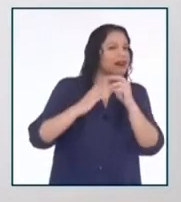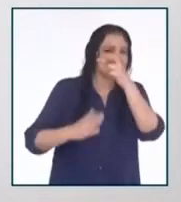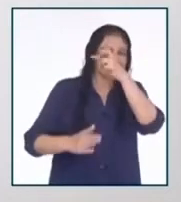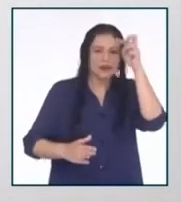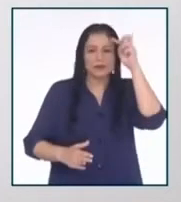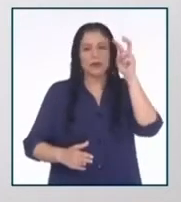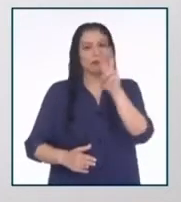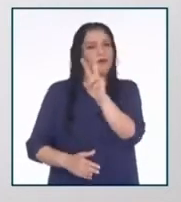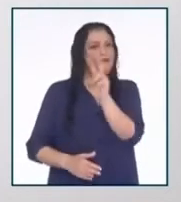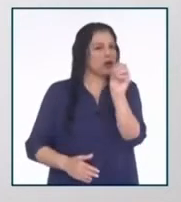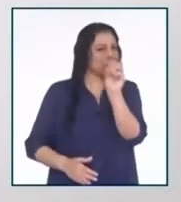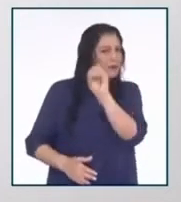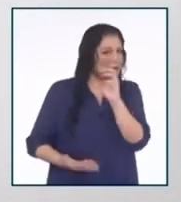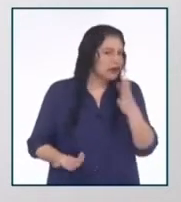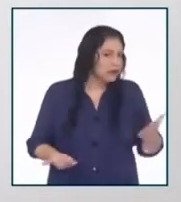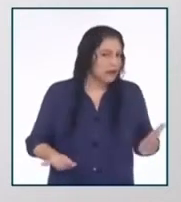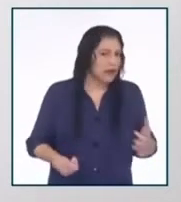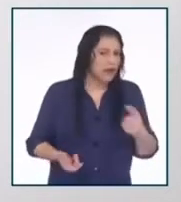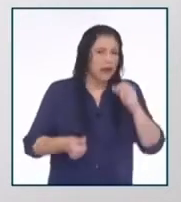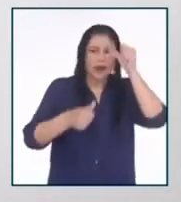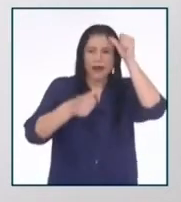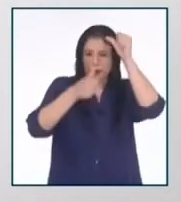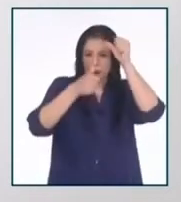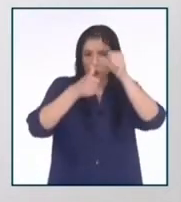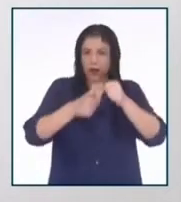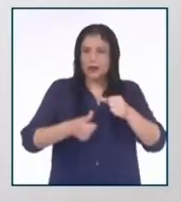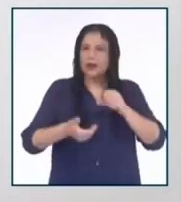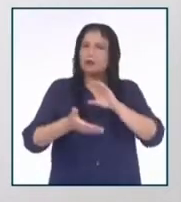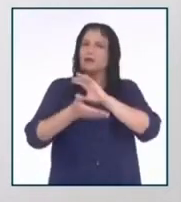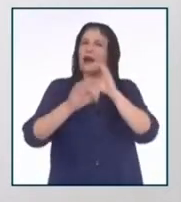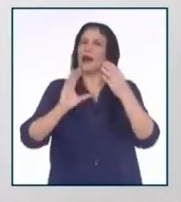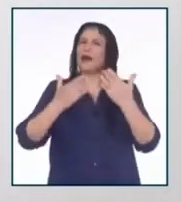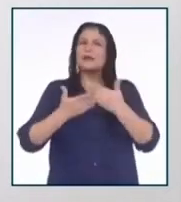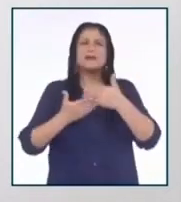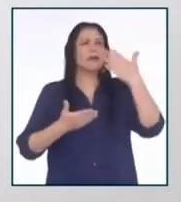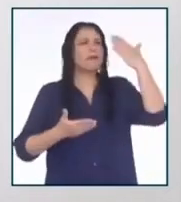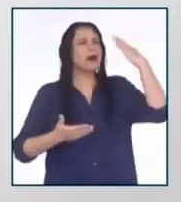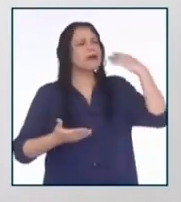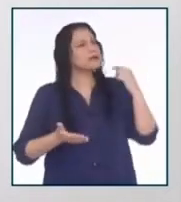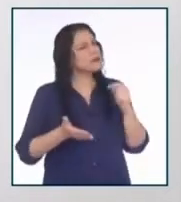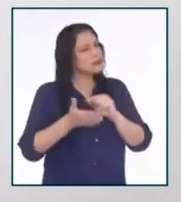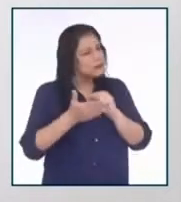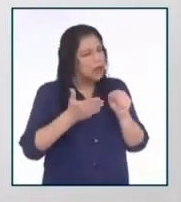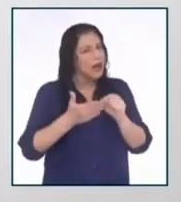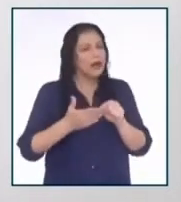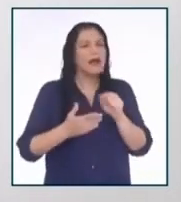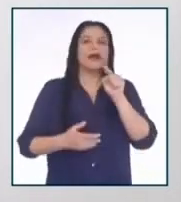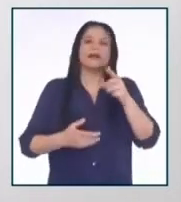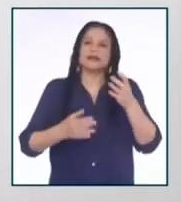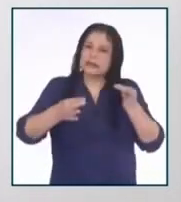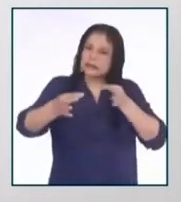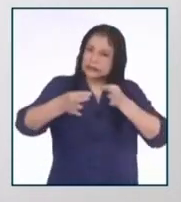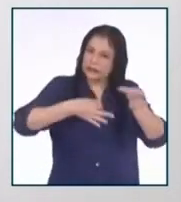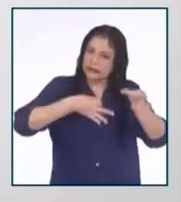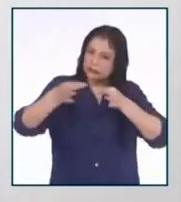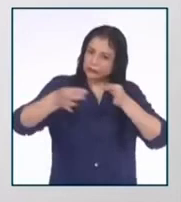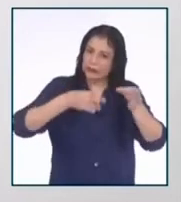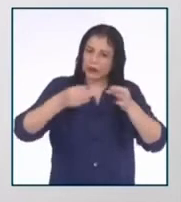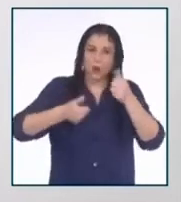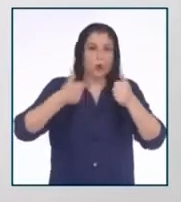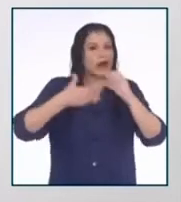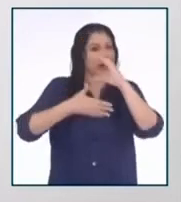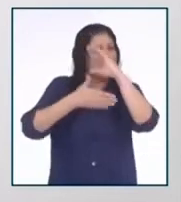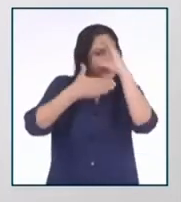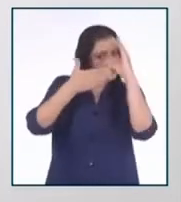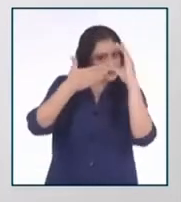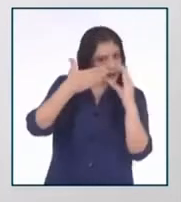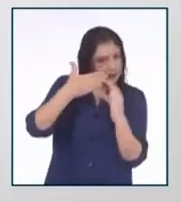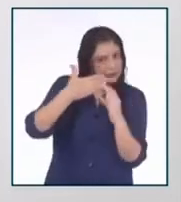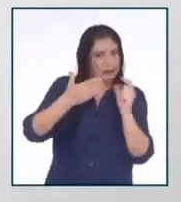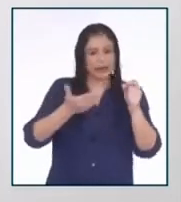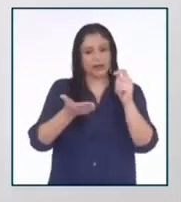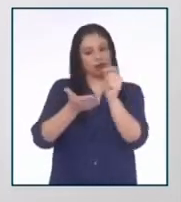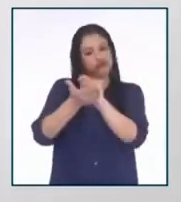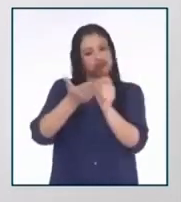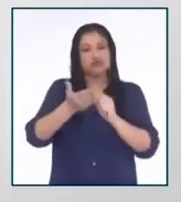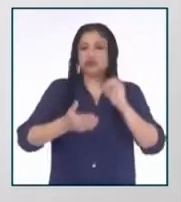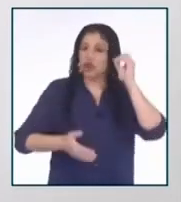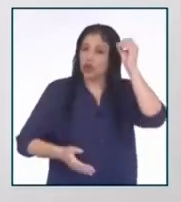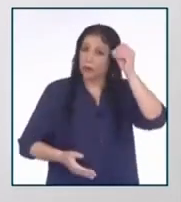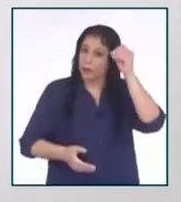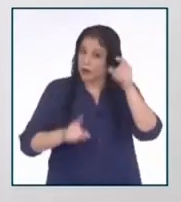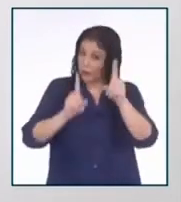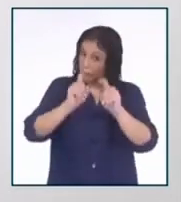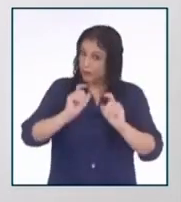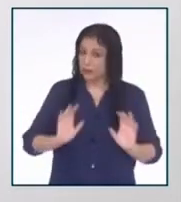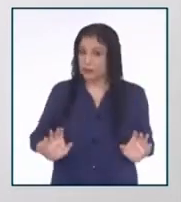promo 2020, ¿recuerdan que en un programa de la semana pasada se les explicó las características de un artículo de